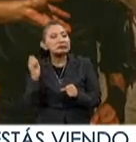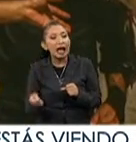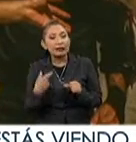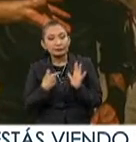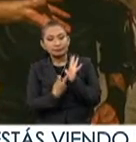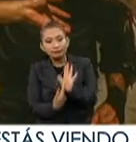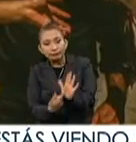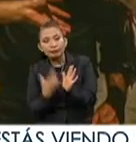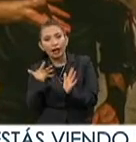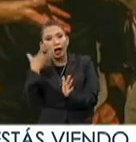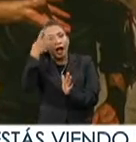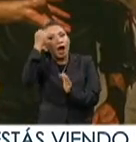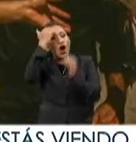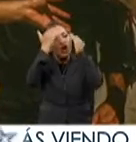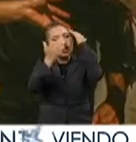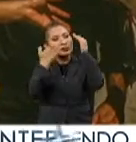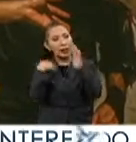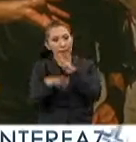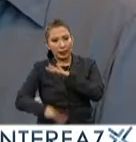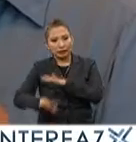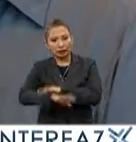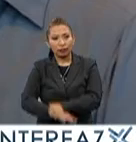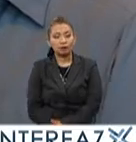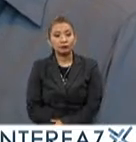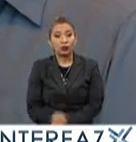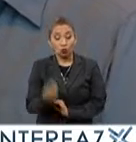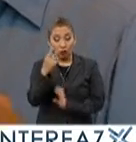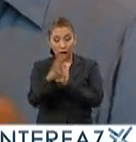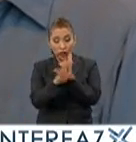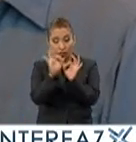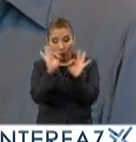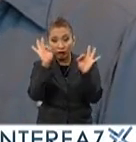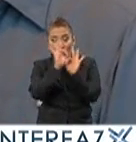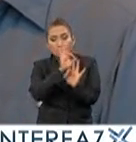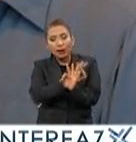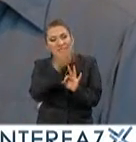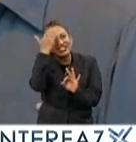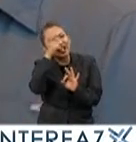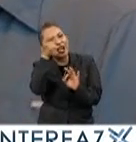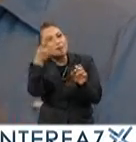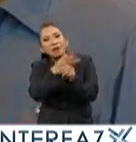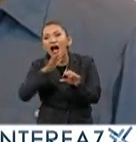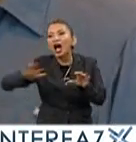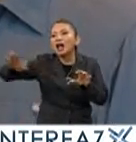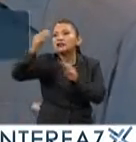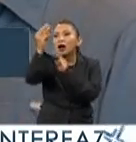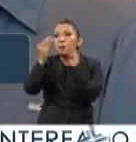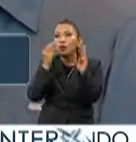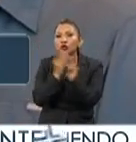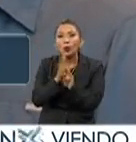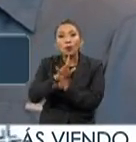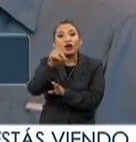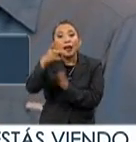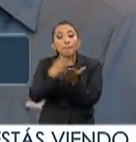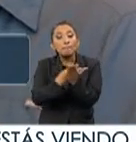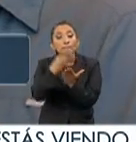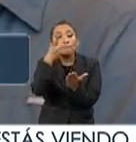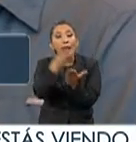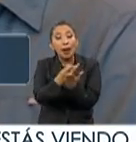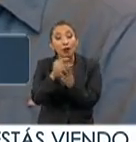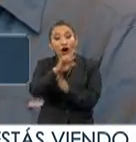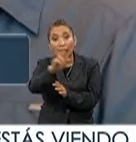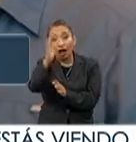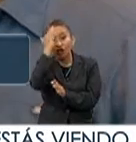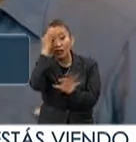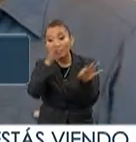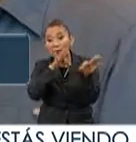les permitirá adquirir conocimientos básicos. Lo más importante es que la gente se pueda enterar de lo que está sucediendo en todo el mundo, porque es un premio donde está